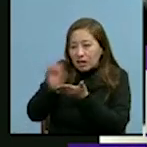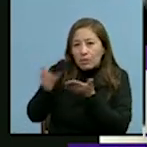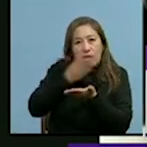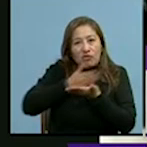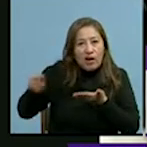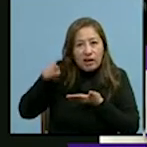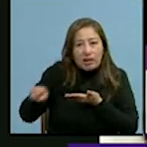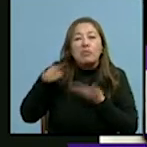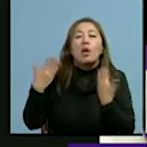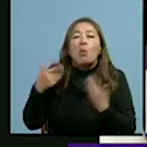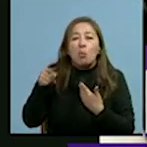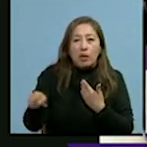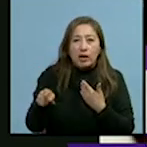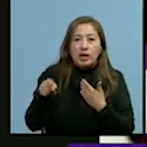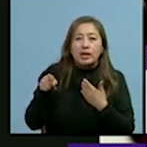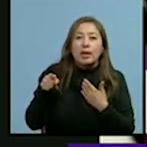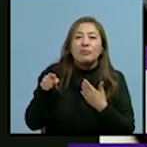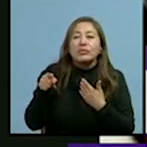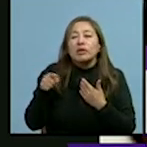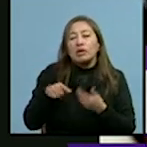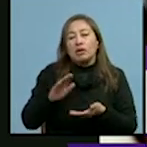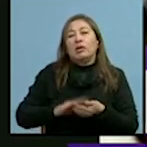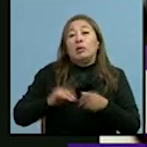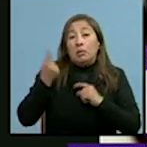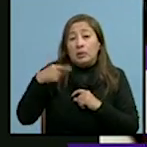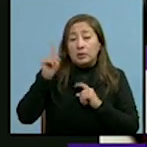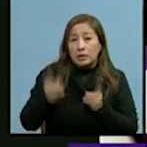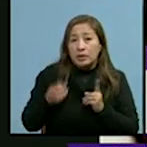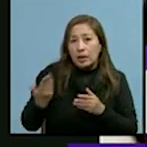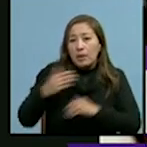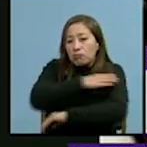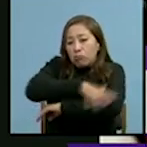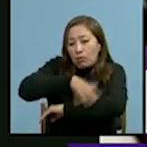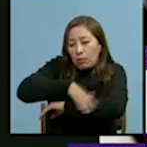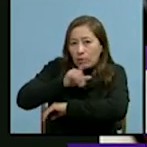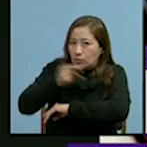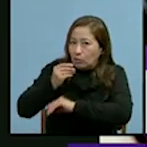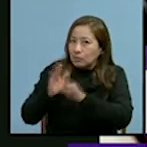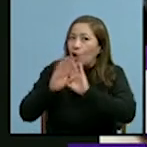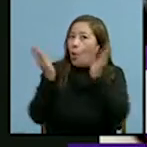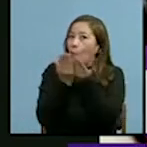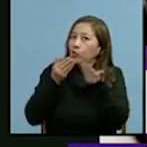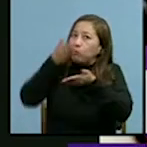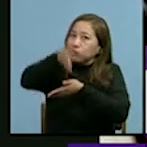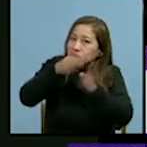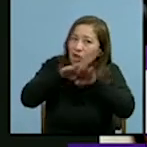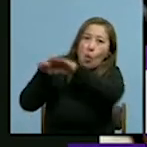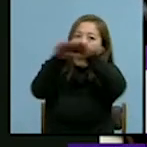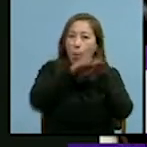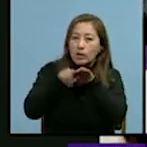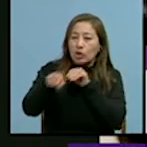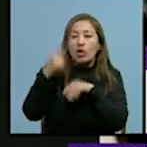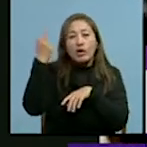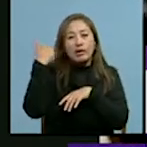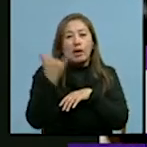los indígenas y las masas criollas también, pero también de salir de la pobreza y entrar en un mundo más igual, ¿no? ¿Se espera que a